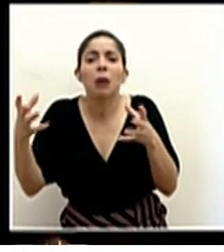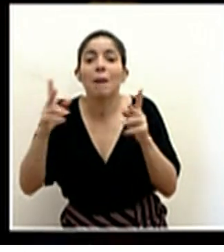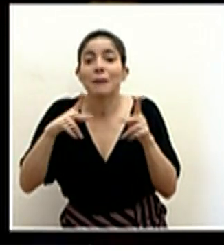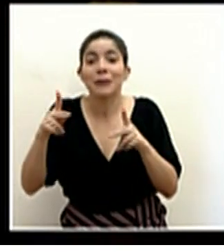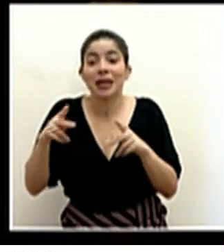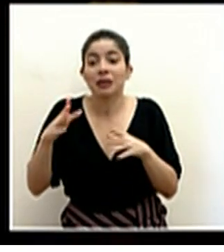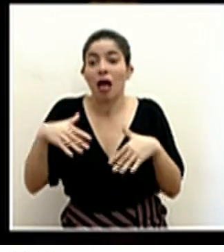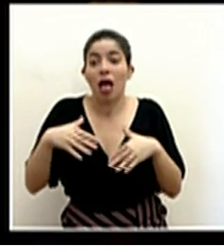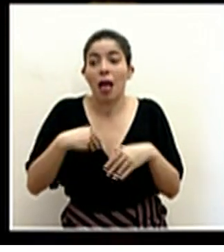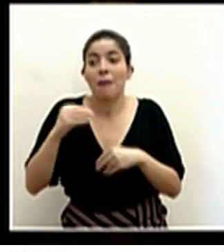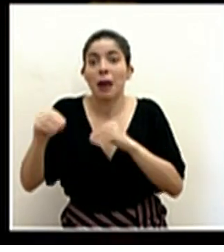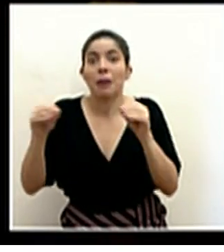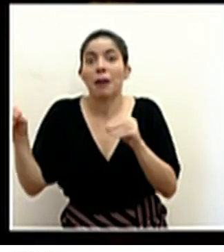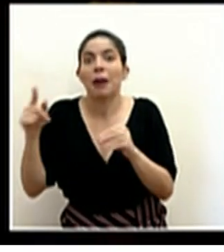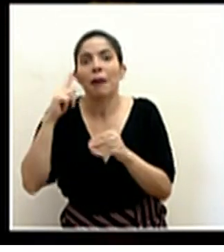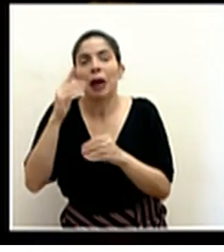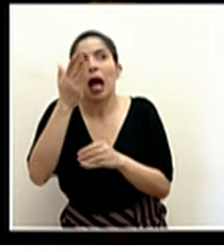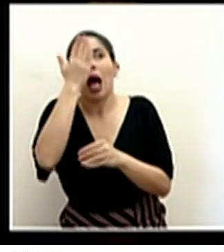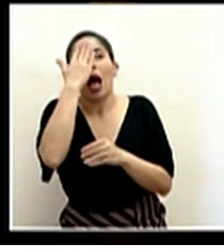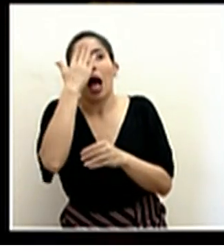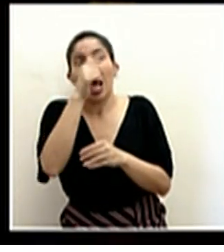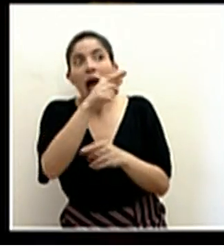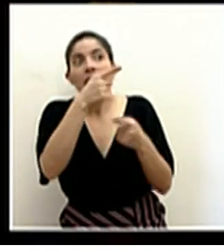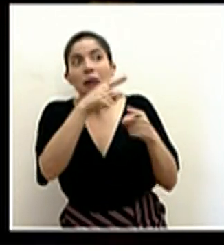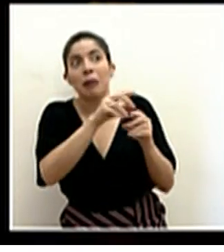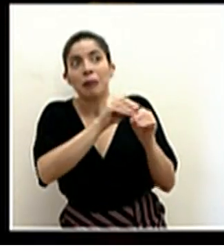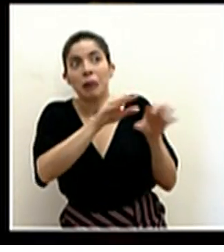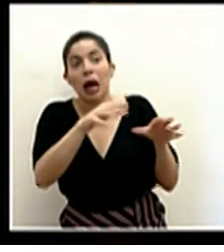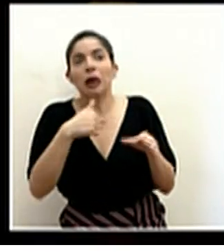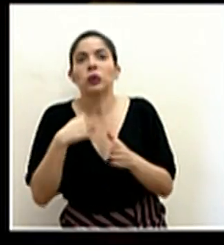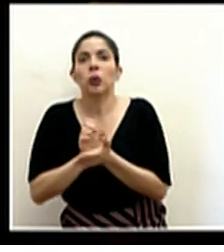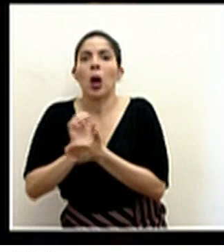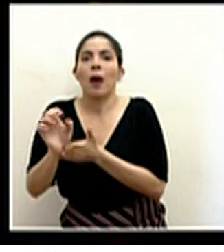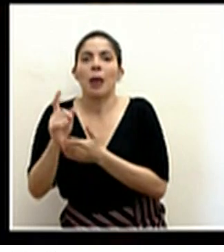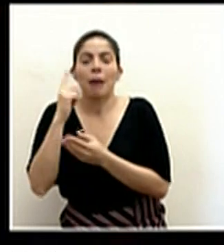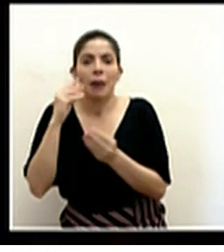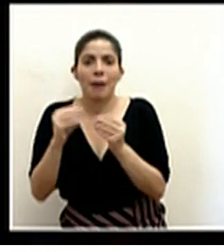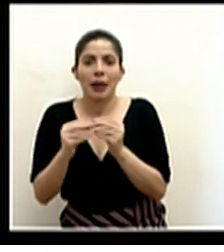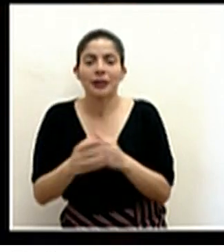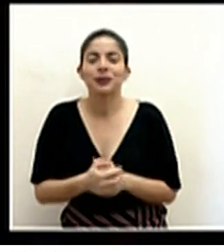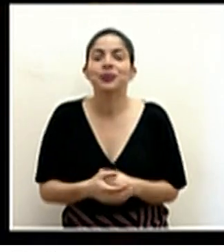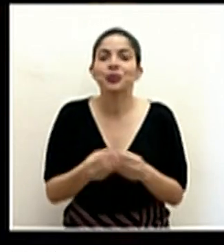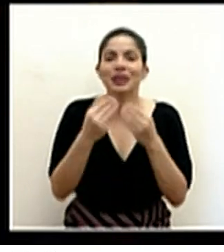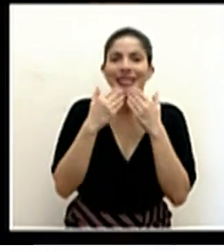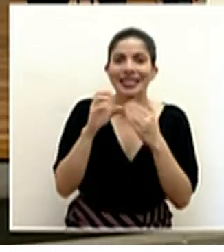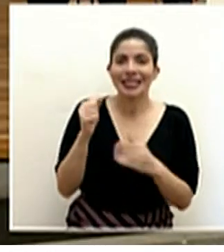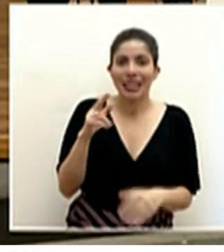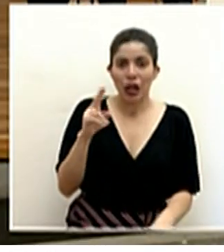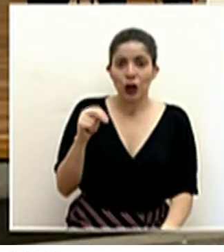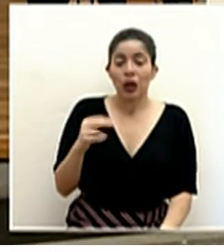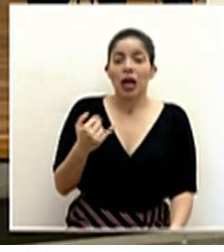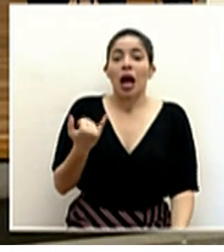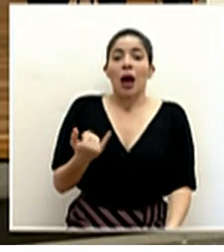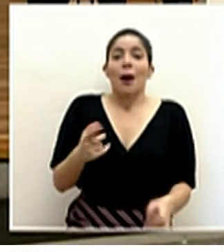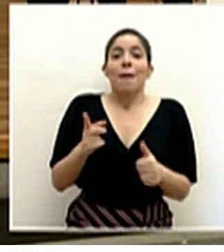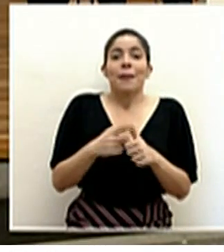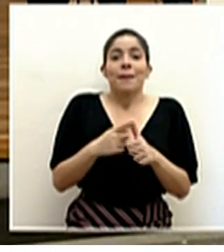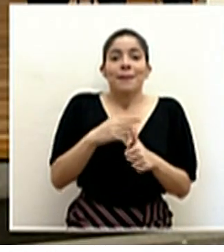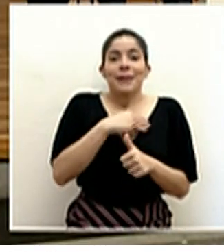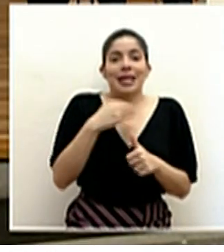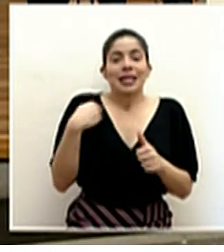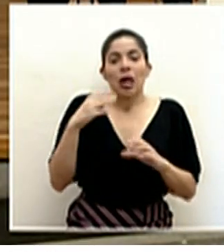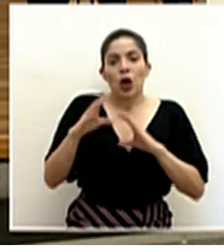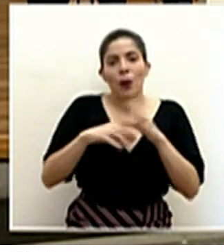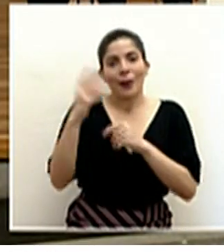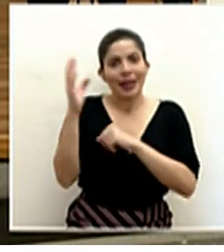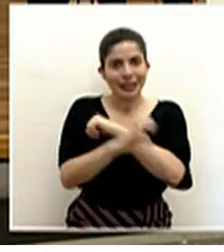no se ha contagiado podría evitar para evitar que sigan dándose más casos? Muchas gracias, Sharon. Escuchamos primero a la ministra